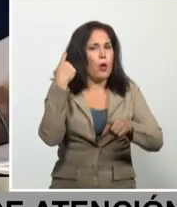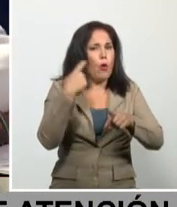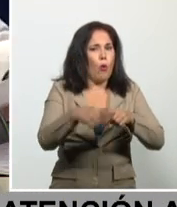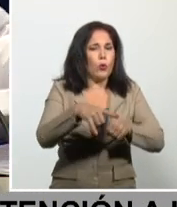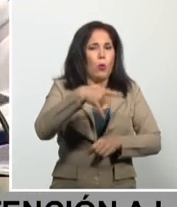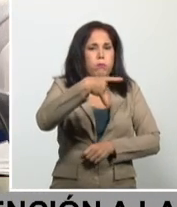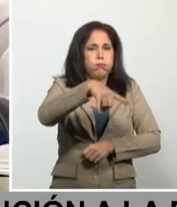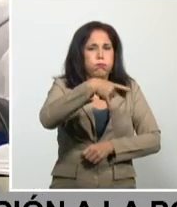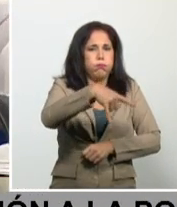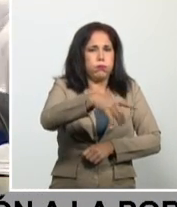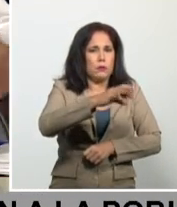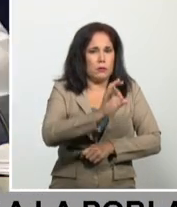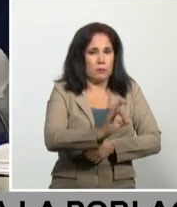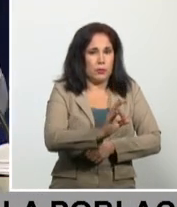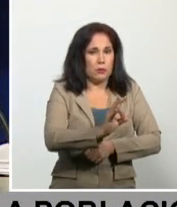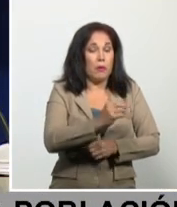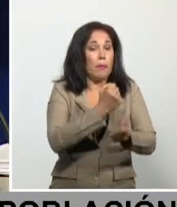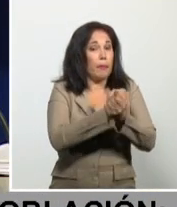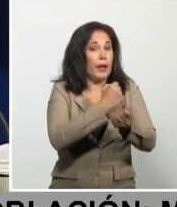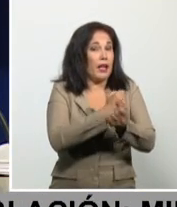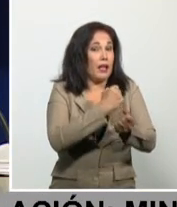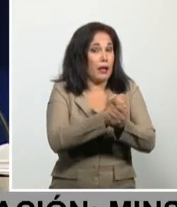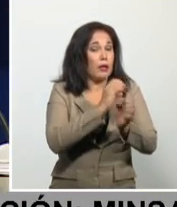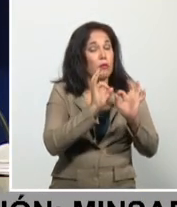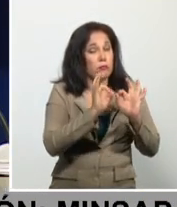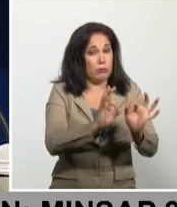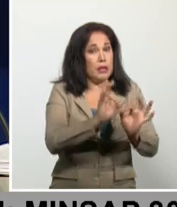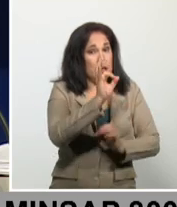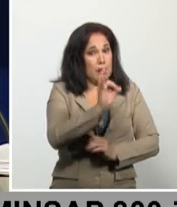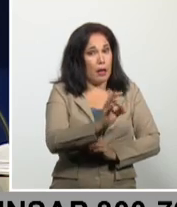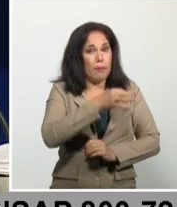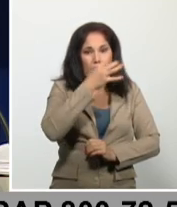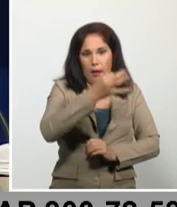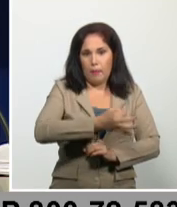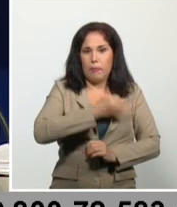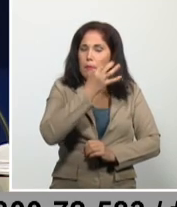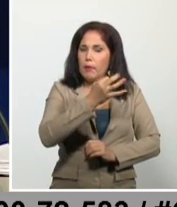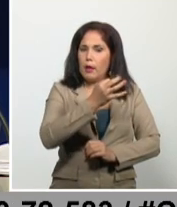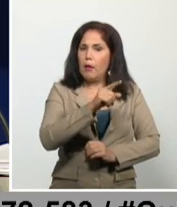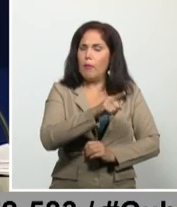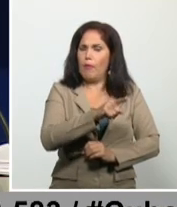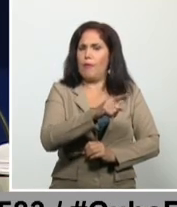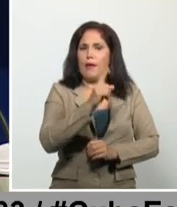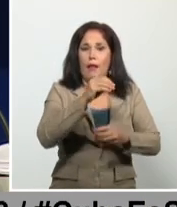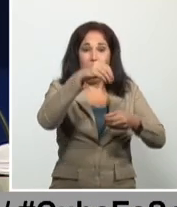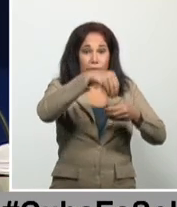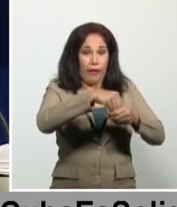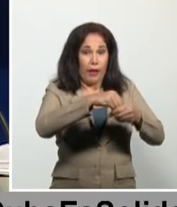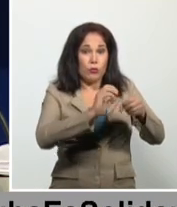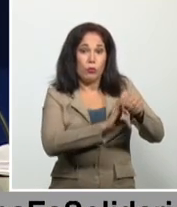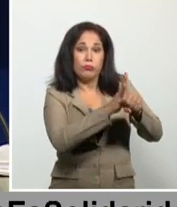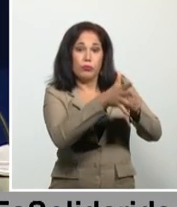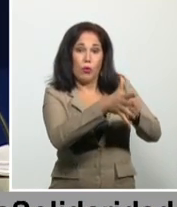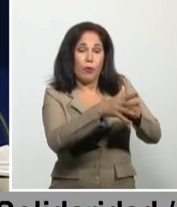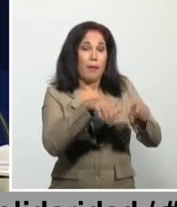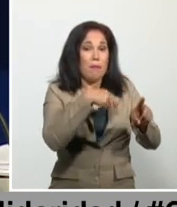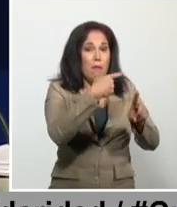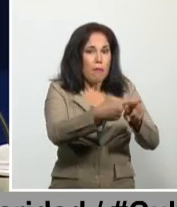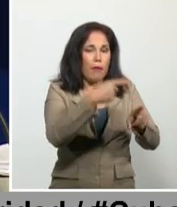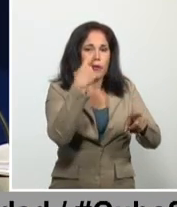obesidad. Factores de riesgo que, como también hemos dicho, se ven presentes en estos pacientes